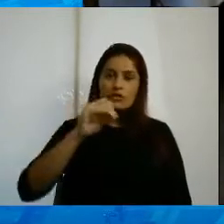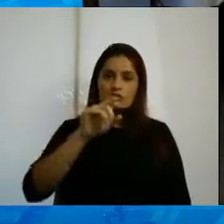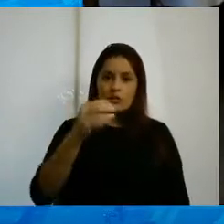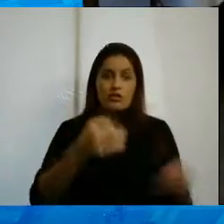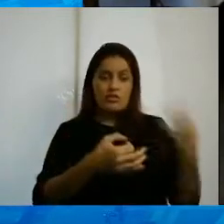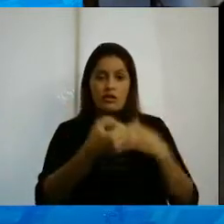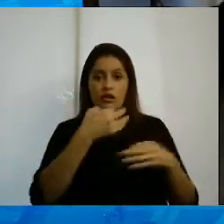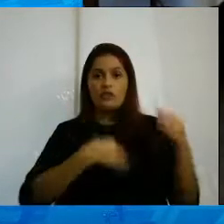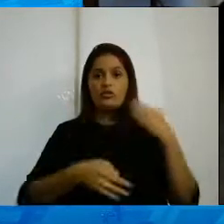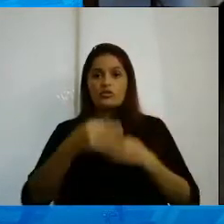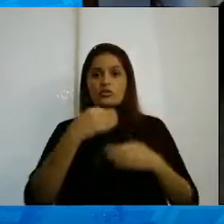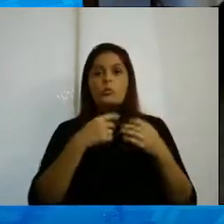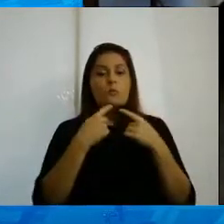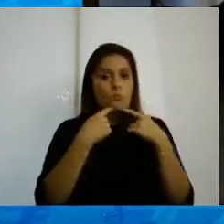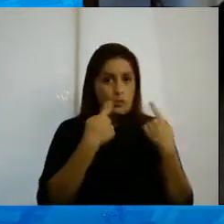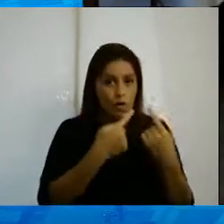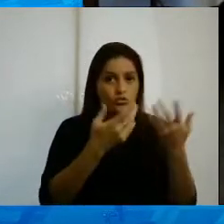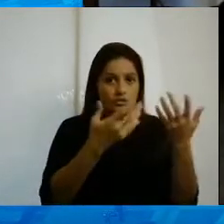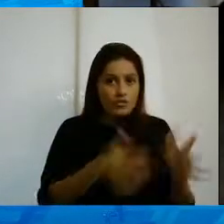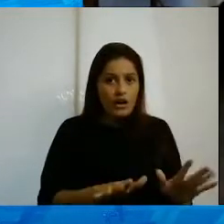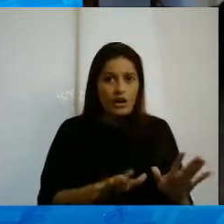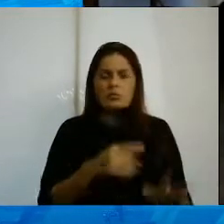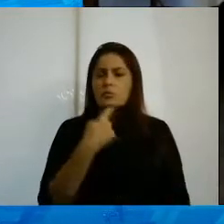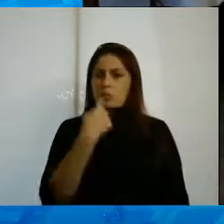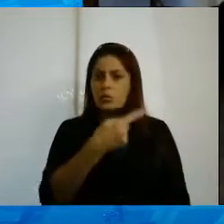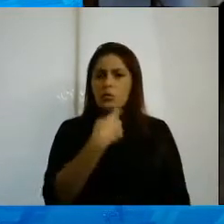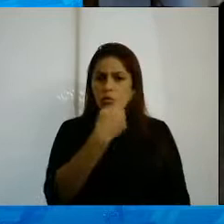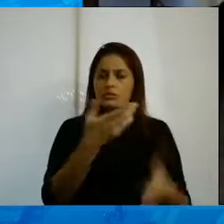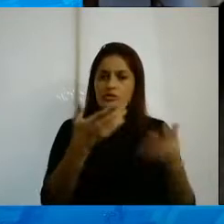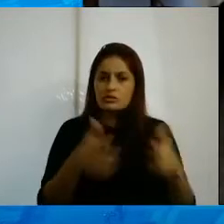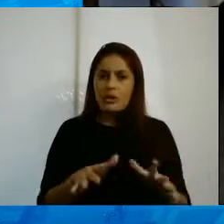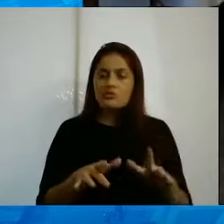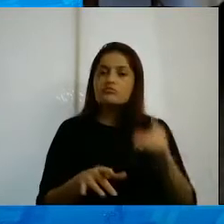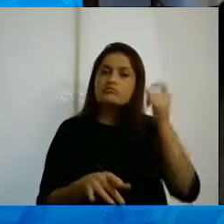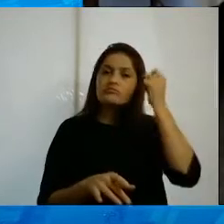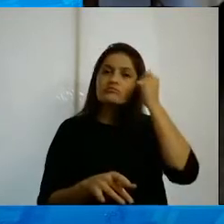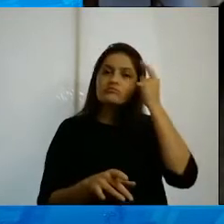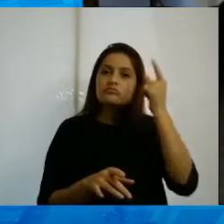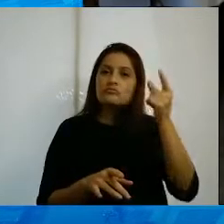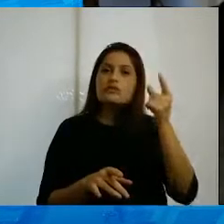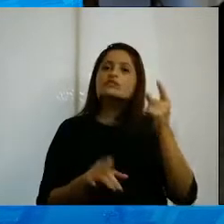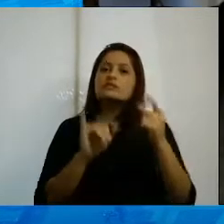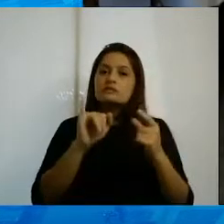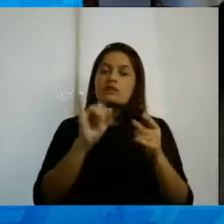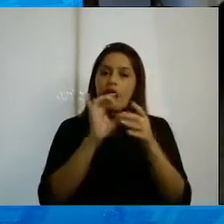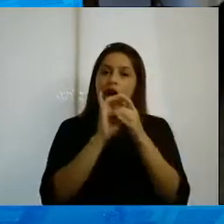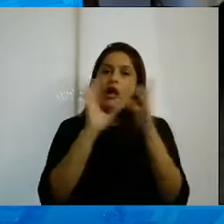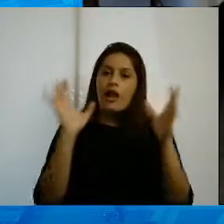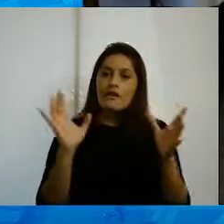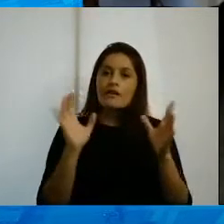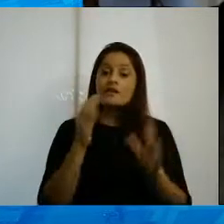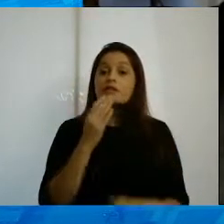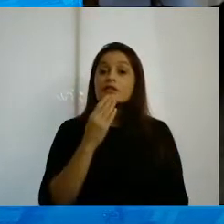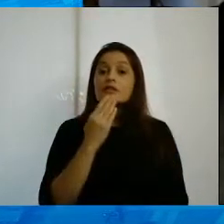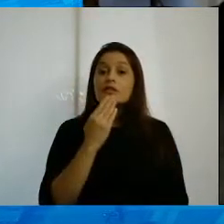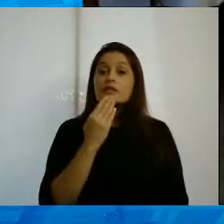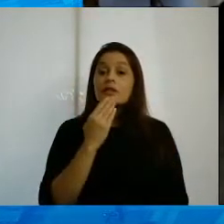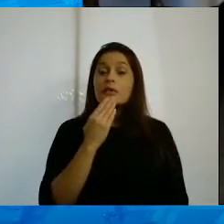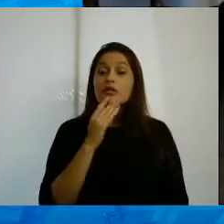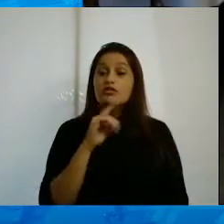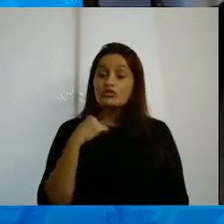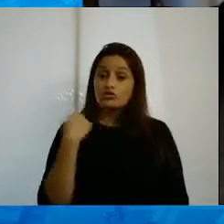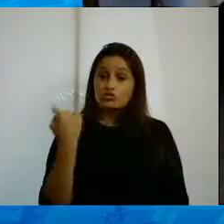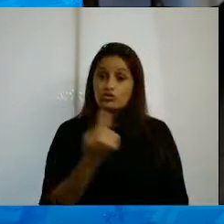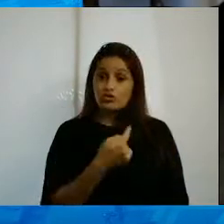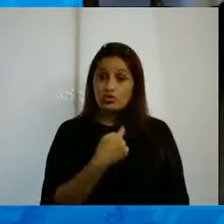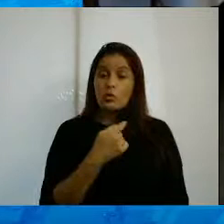y haberle preguntado y sobrepreguntado sobre lo mismo, llegamos a la conclusión de que era una situación grave que incluso nos afecta